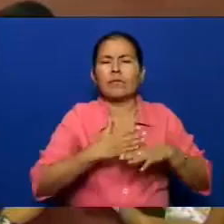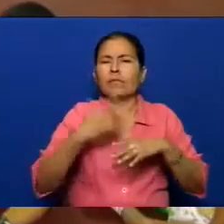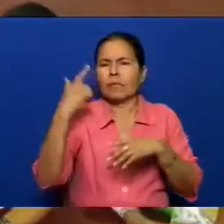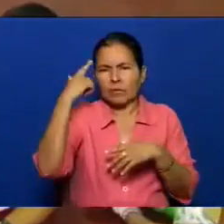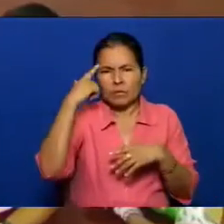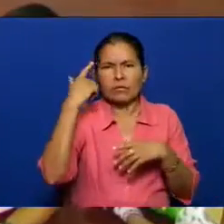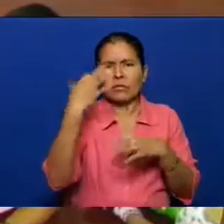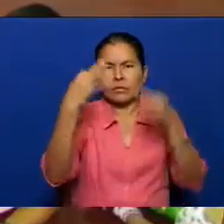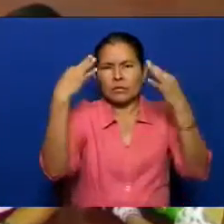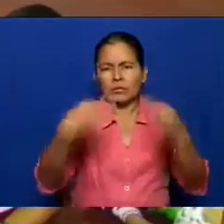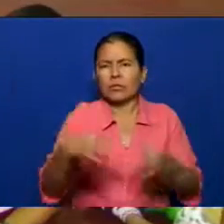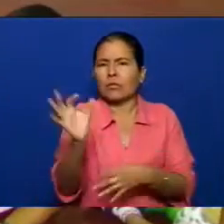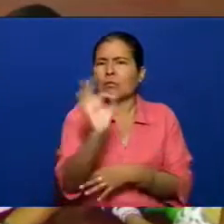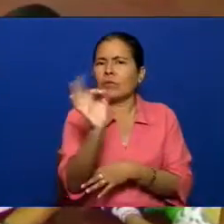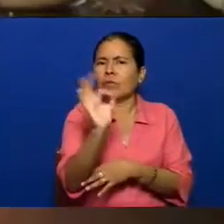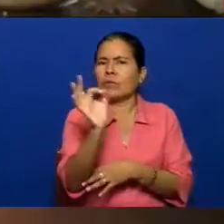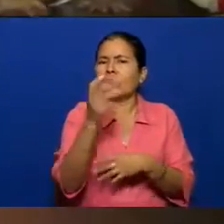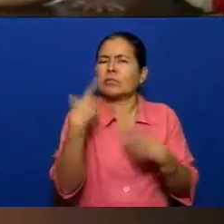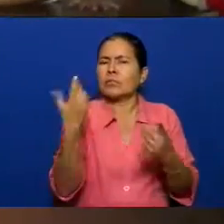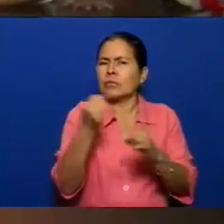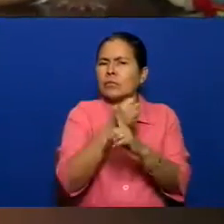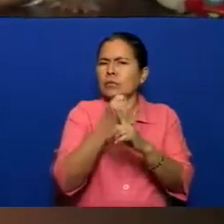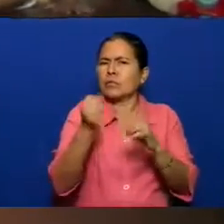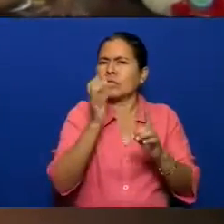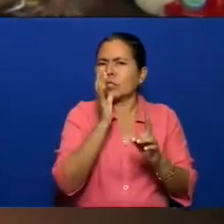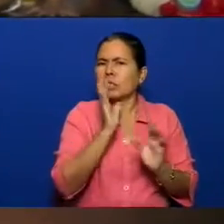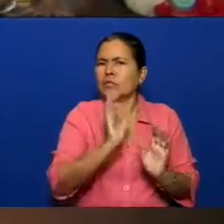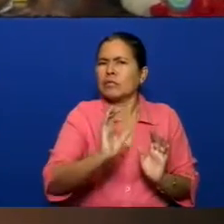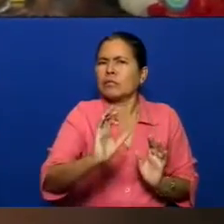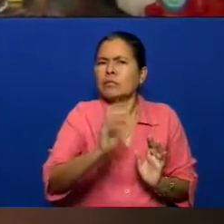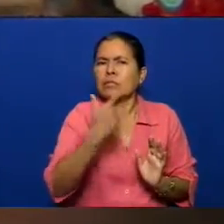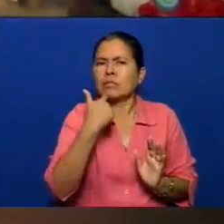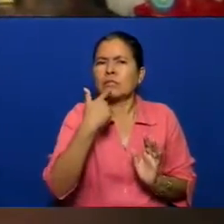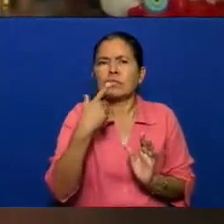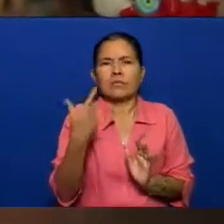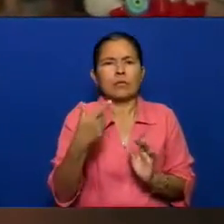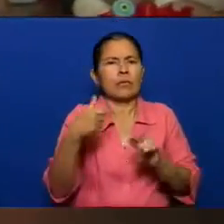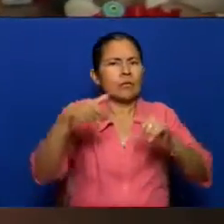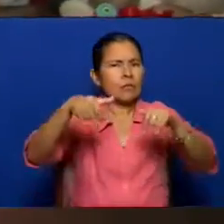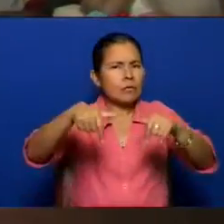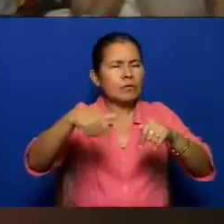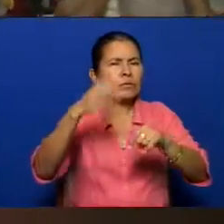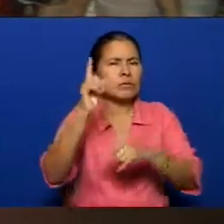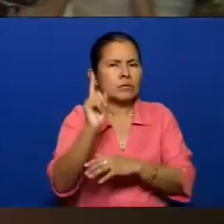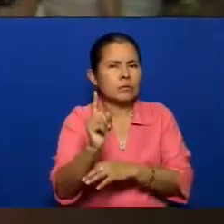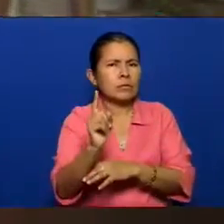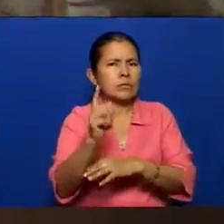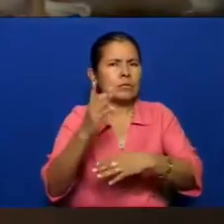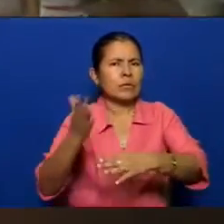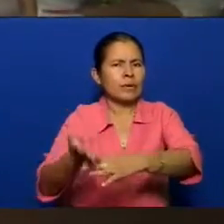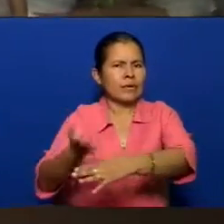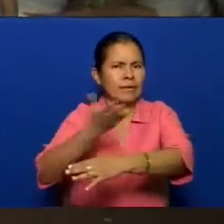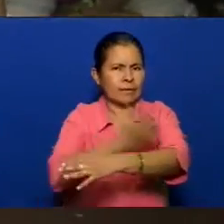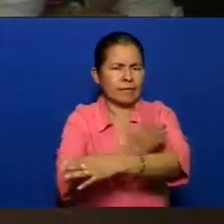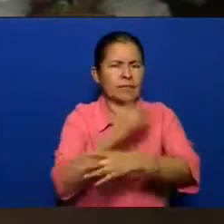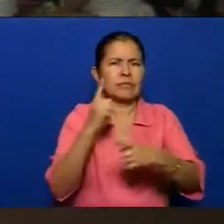convencido que la manera de tocar el tema de violencia, por ejemplo, tiene dos vías. La una de la prevención, que usamos